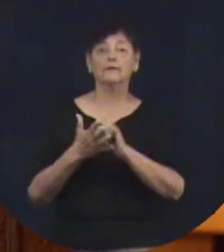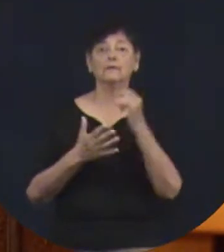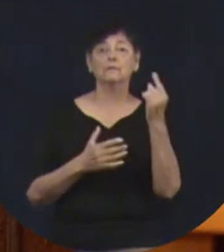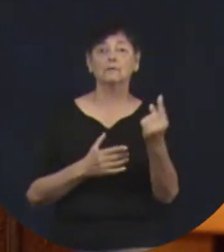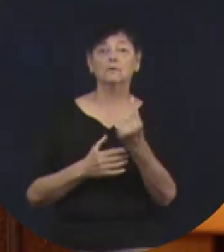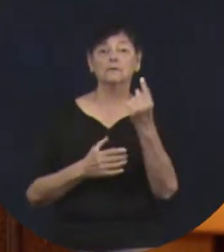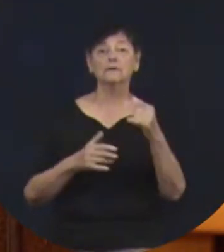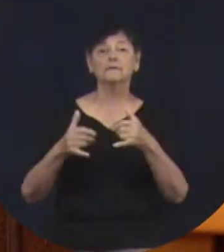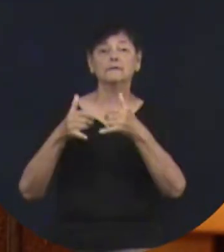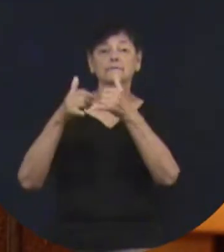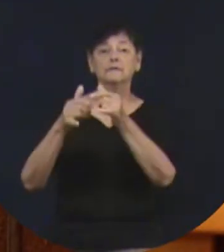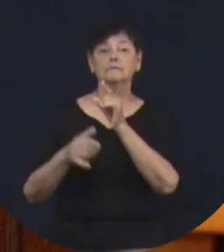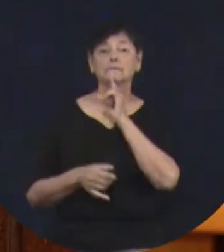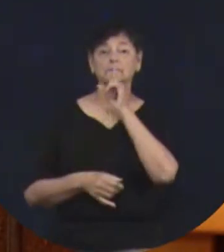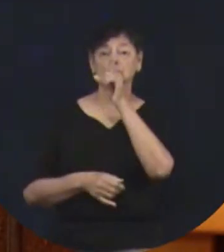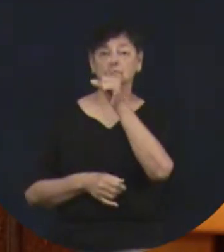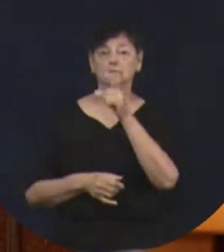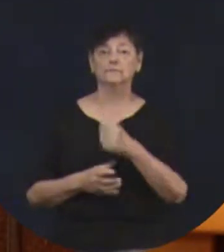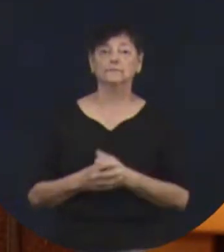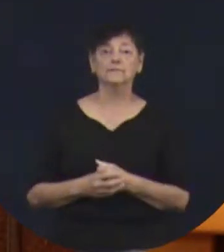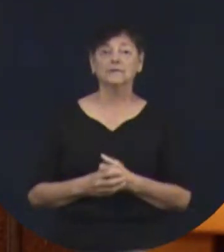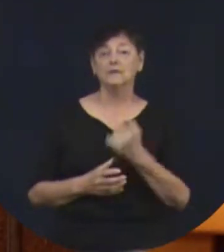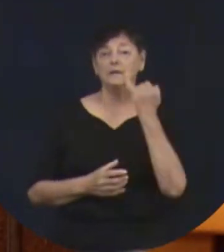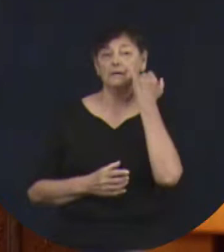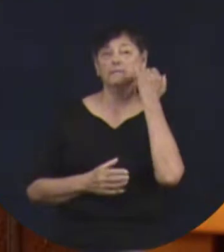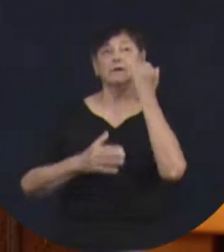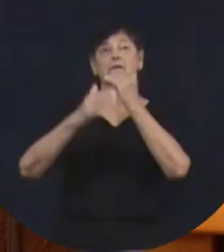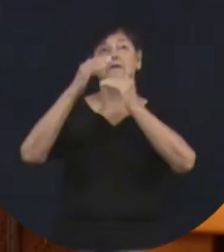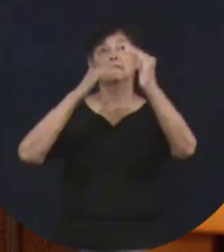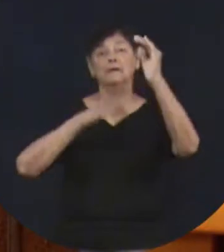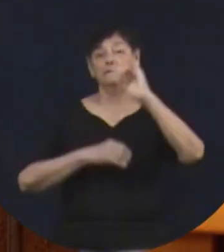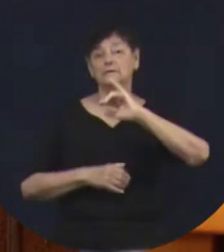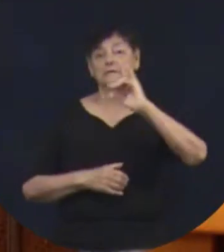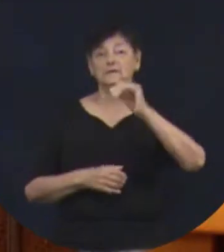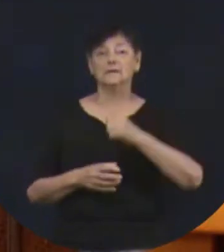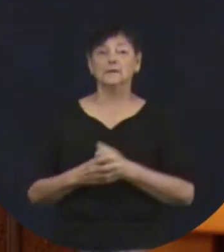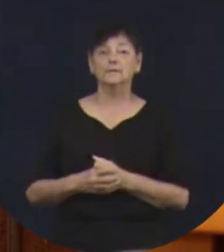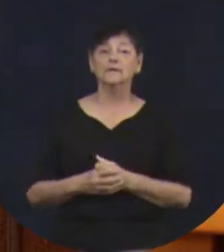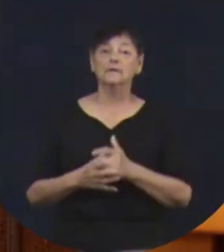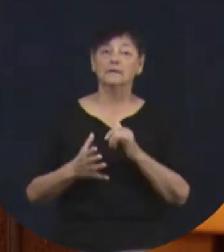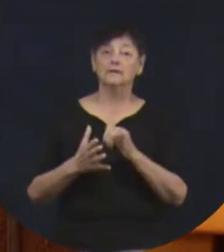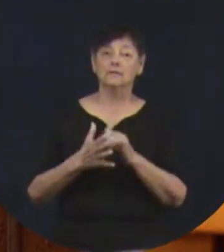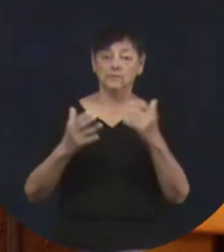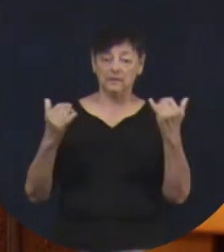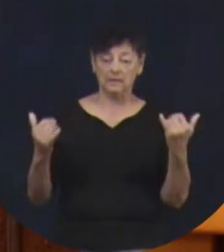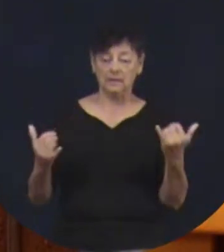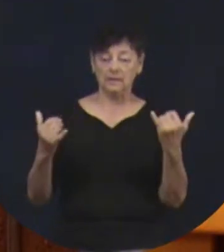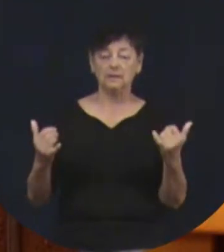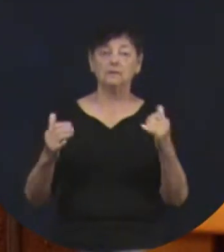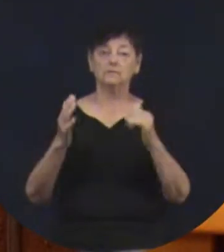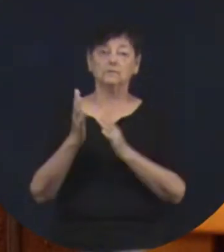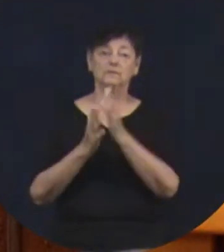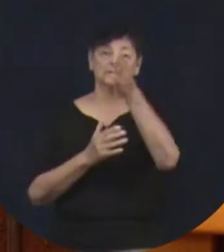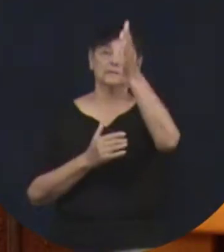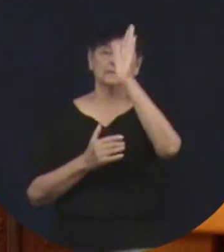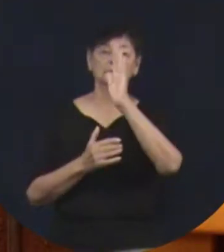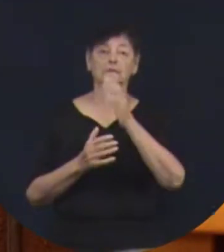era figura del verdadero, sino en el cielo mismo, para estar ahora en la presencia de